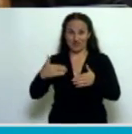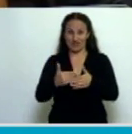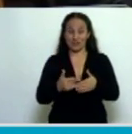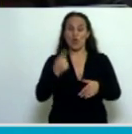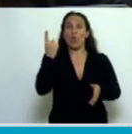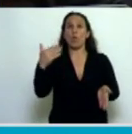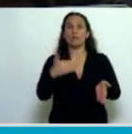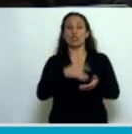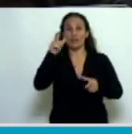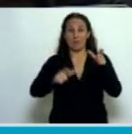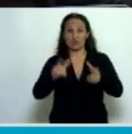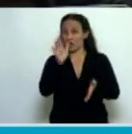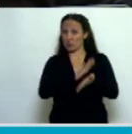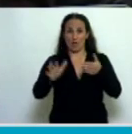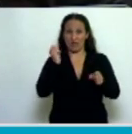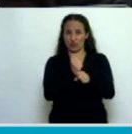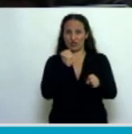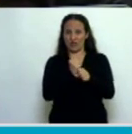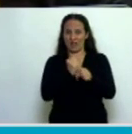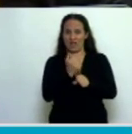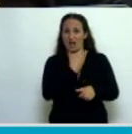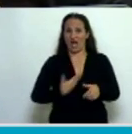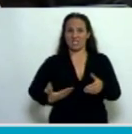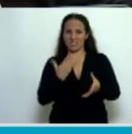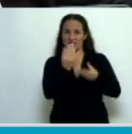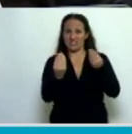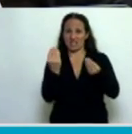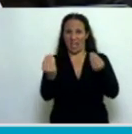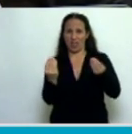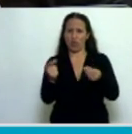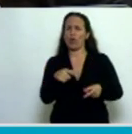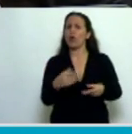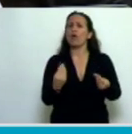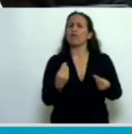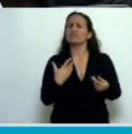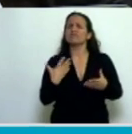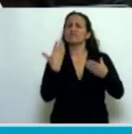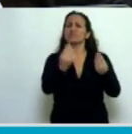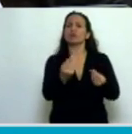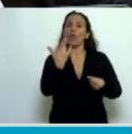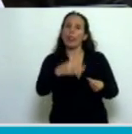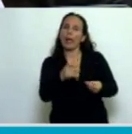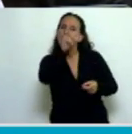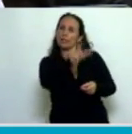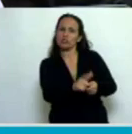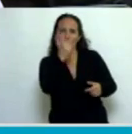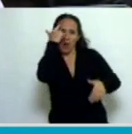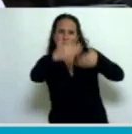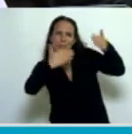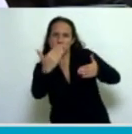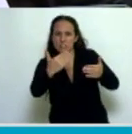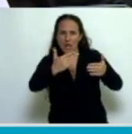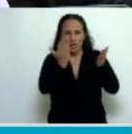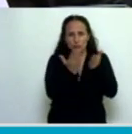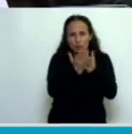en el Estado. Un lugar al que debería accederse por méritos y conocimiento y capacidad, no como un